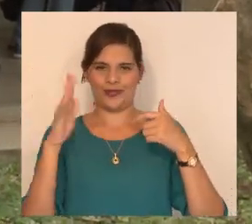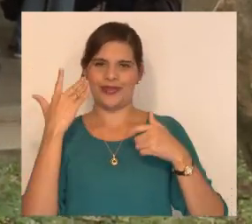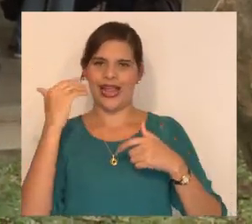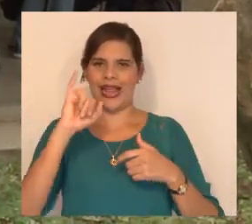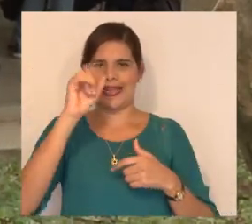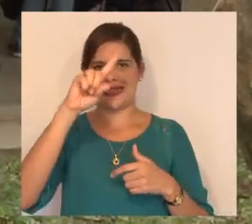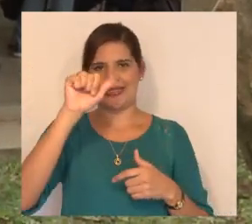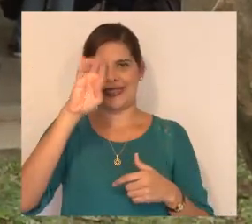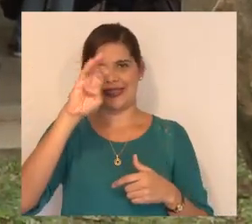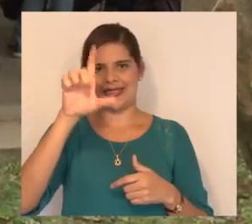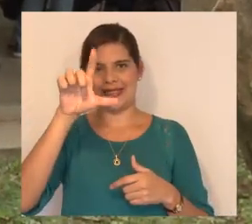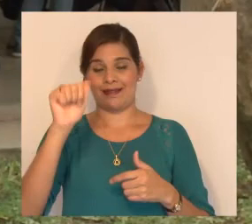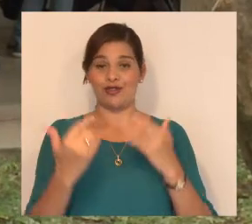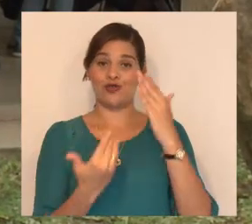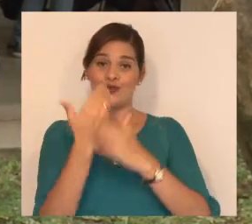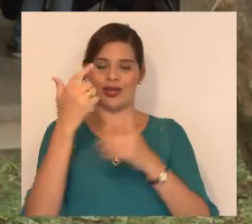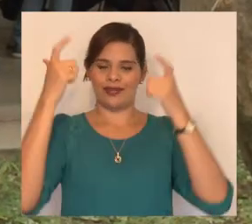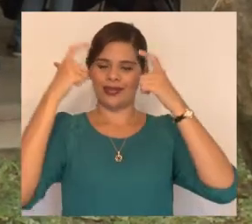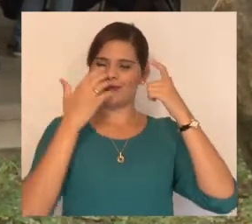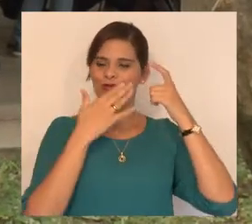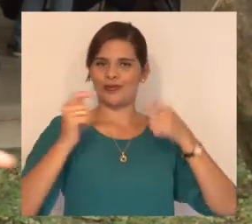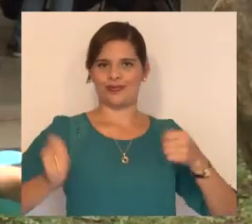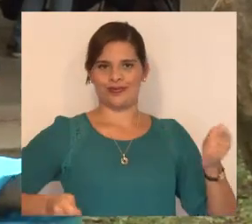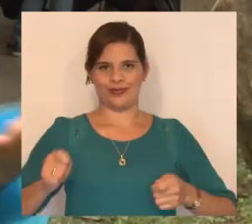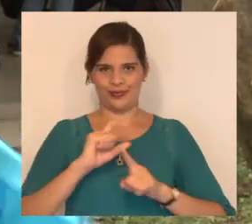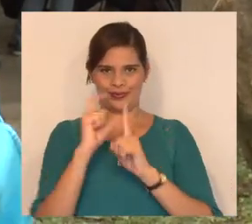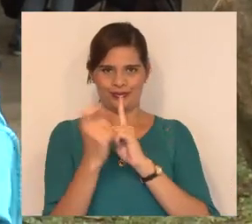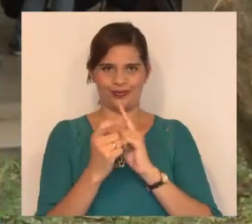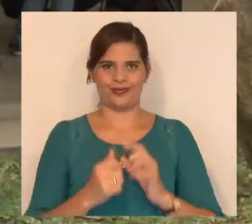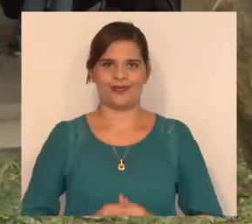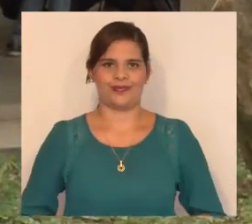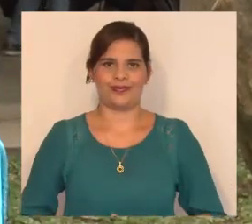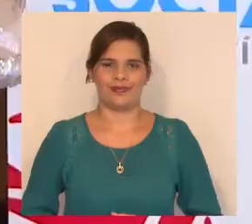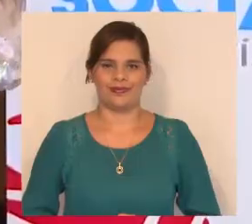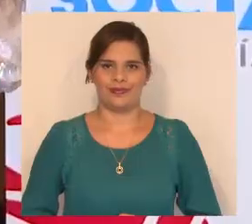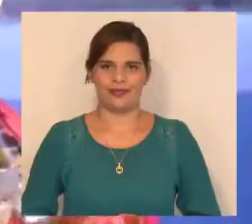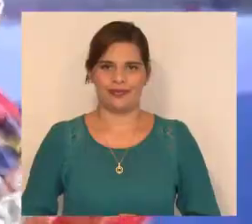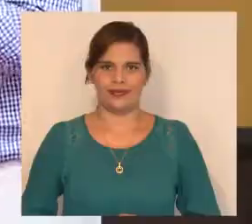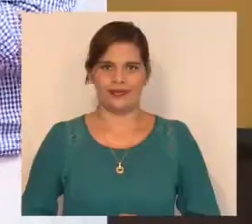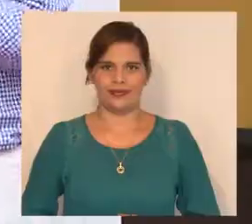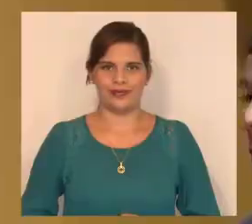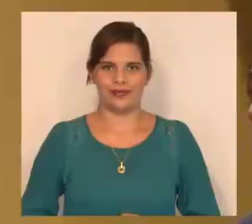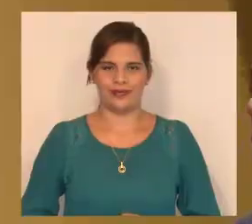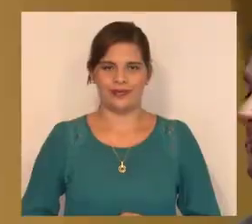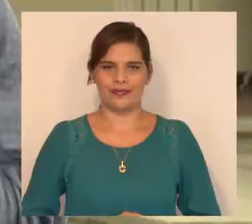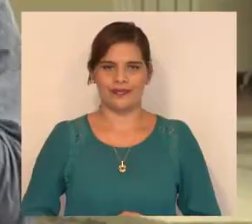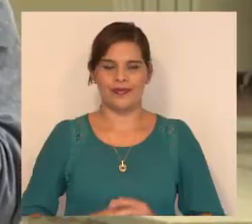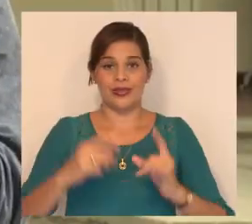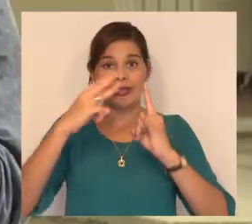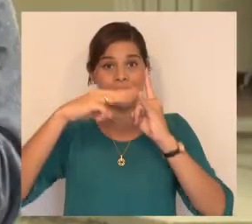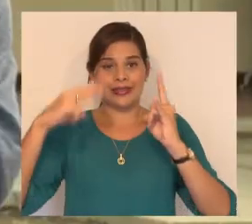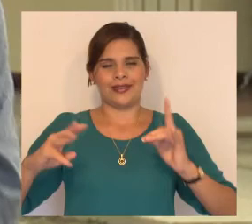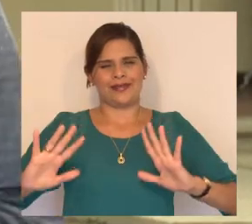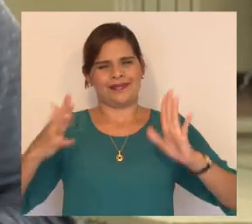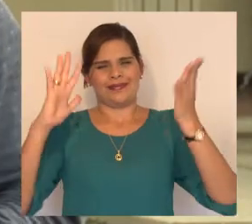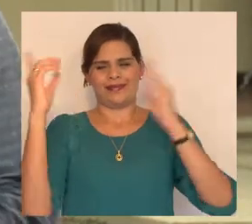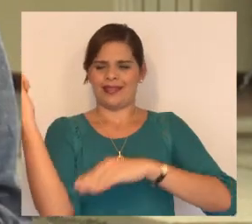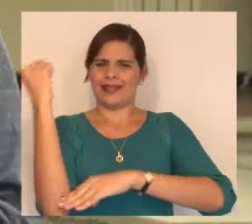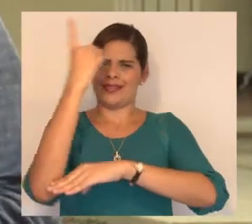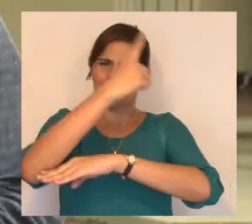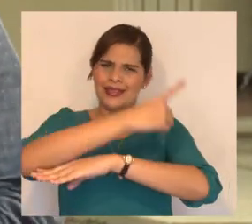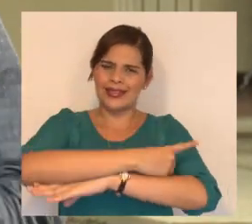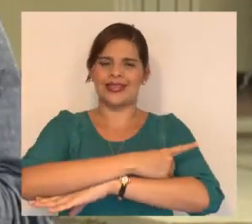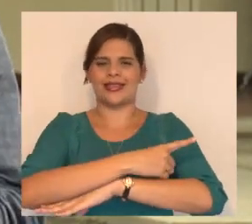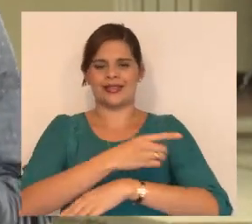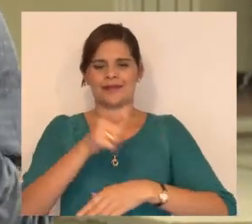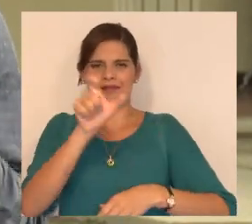Ambiental y Sanitaria, Isabela Margarita Vargas Mozo, nueva reina nacional del folclore. La Universidad del Magdalena celebró